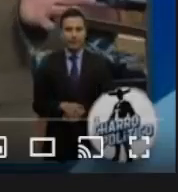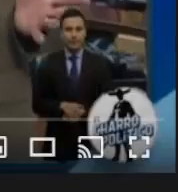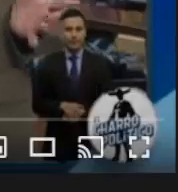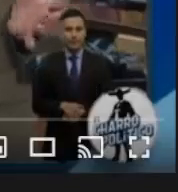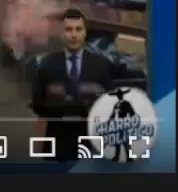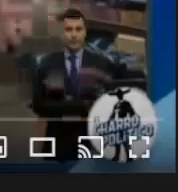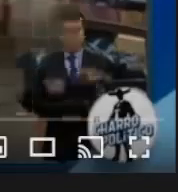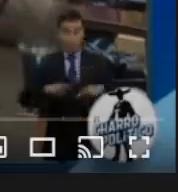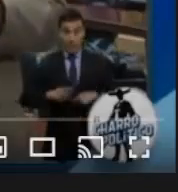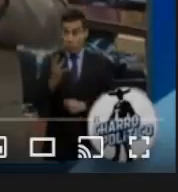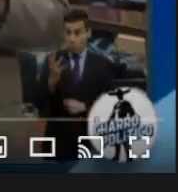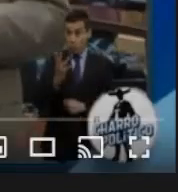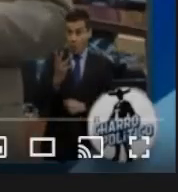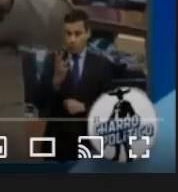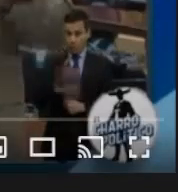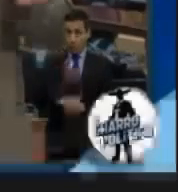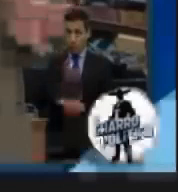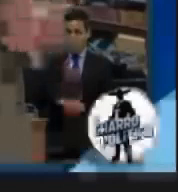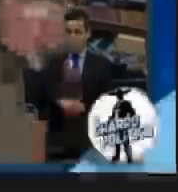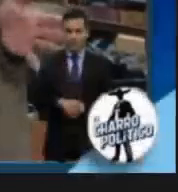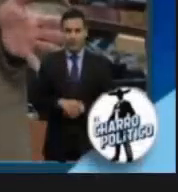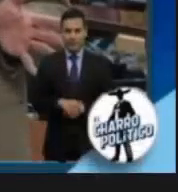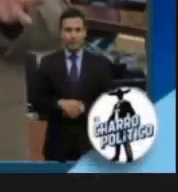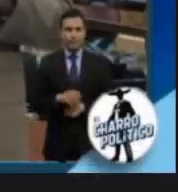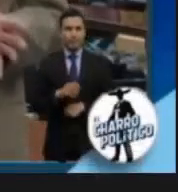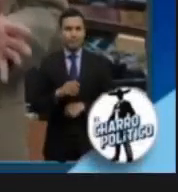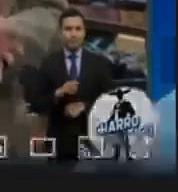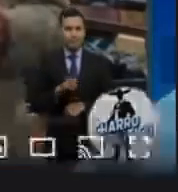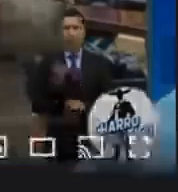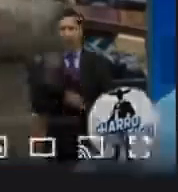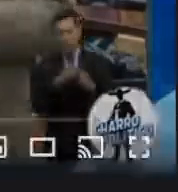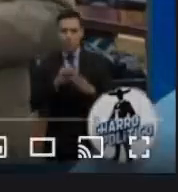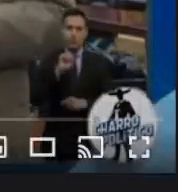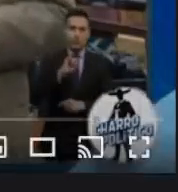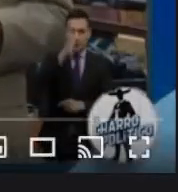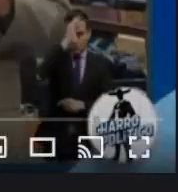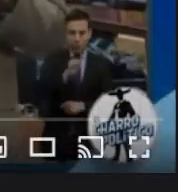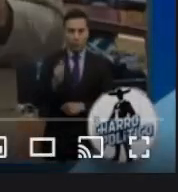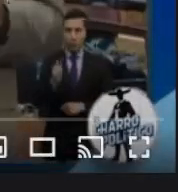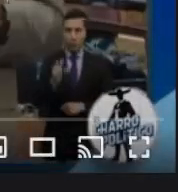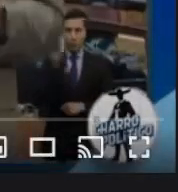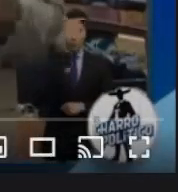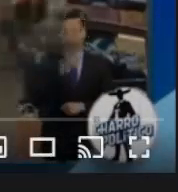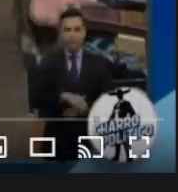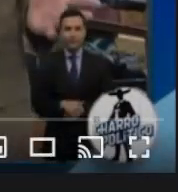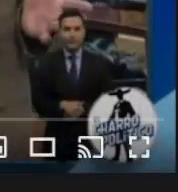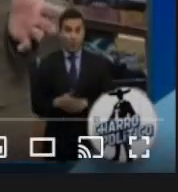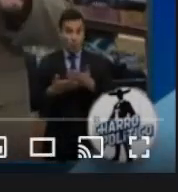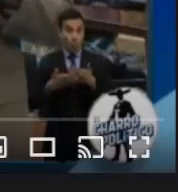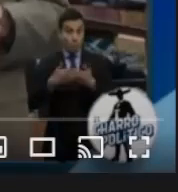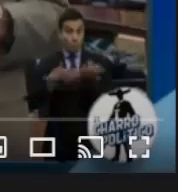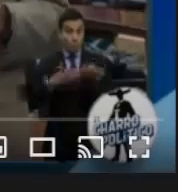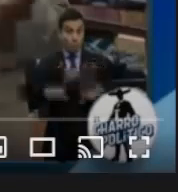personas participantes defenderán alguna de las dos posibles respuestas que las mexicanas y los mexicanos encontraremos en la